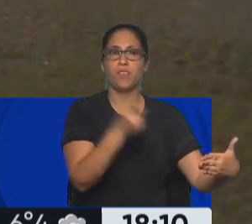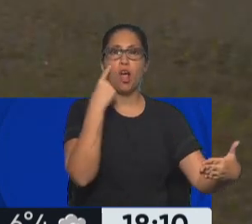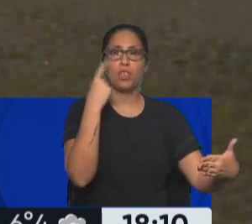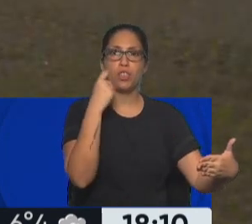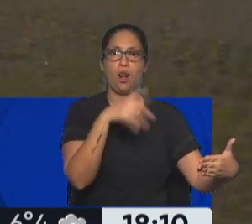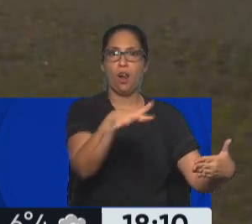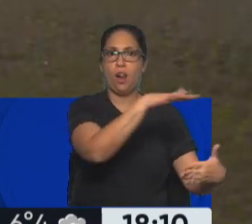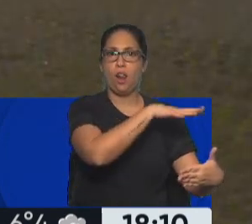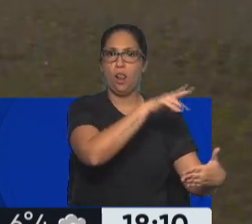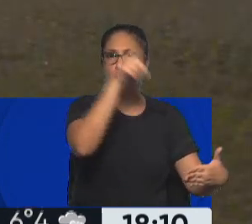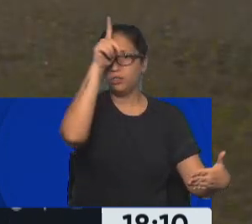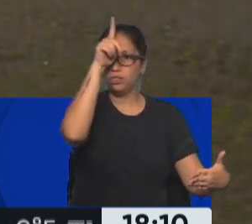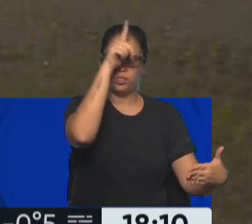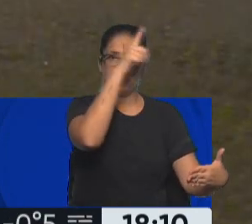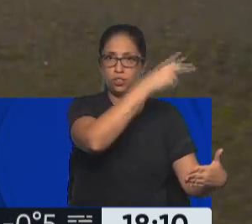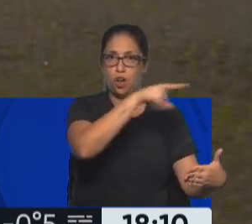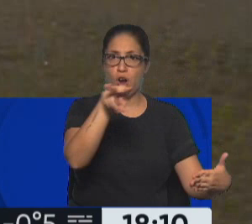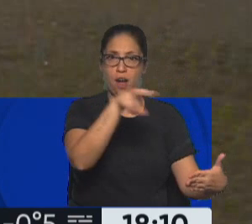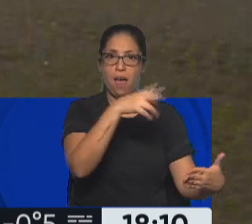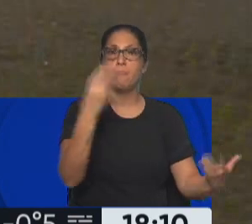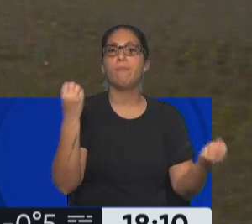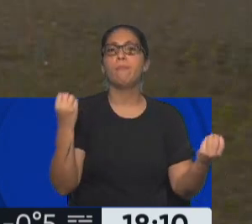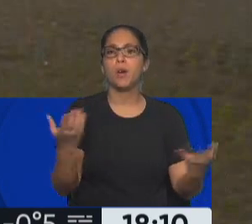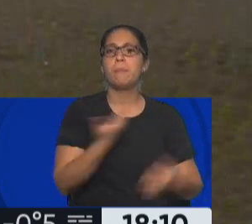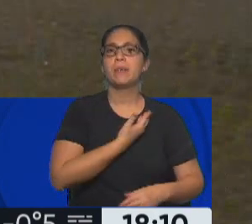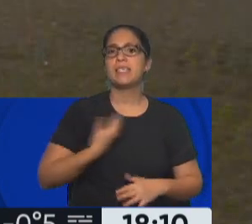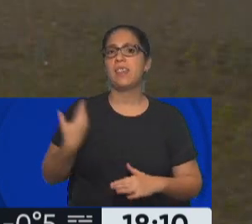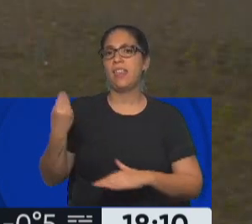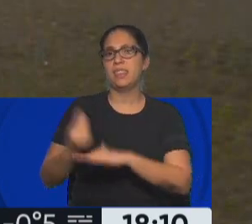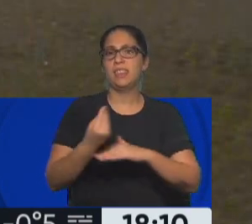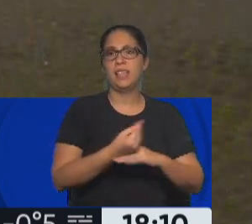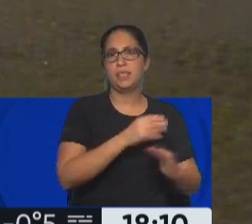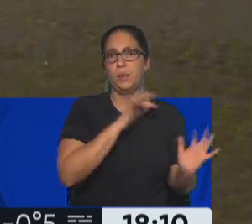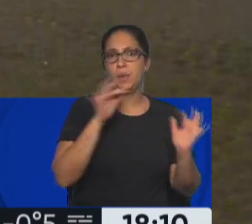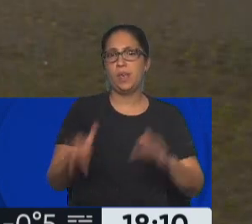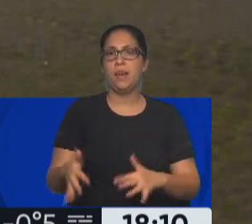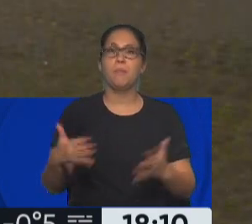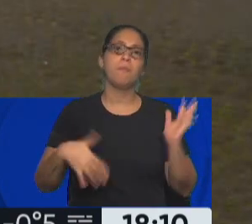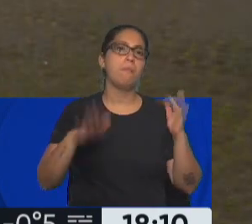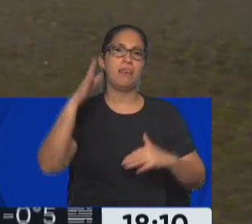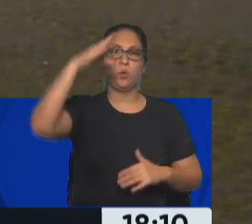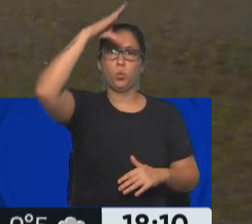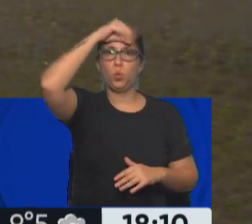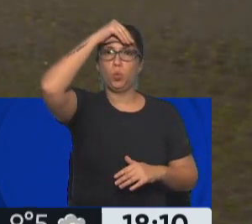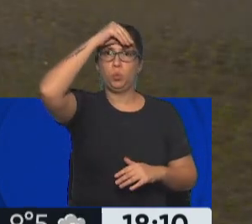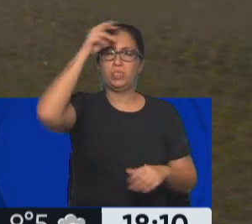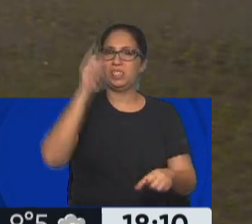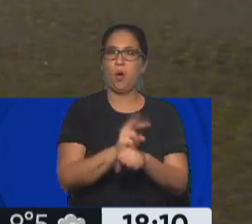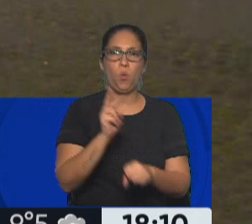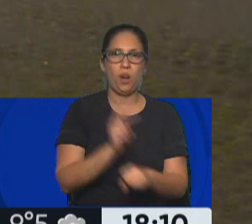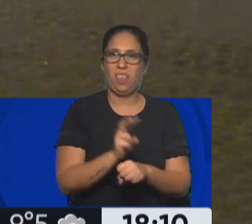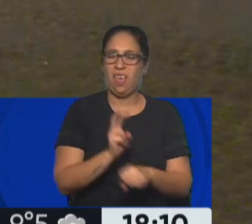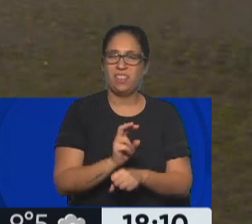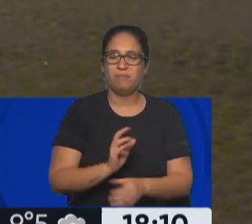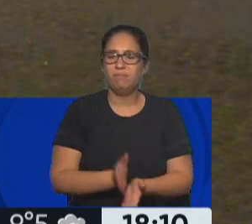Tiene que ver, por supuesto, con la visita de los presidentes, pero por sobre todo las cosas tiene que ver con la visita de Donald Trump, ¿no? Y la seguridad que se